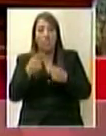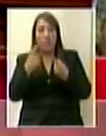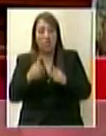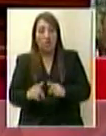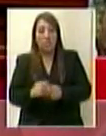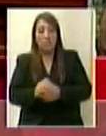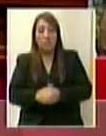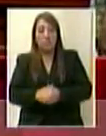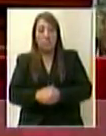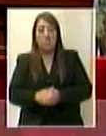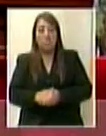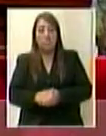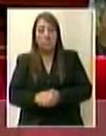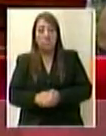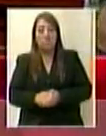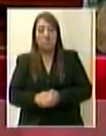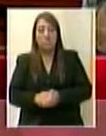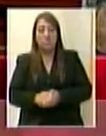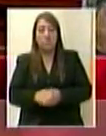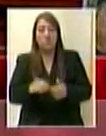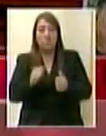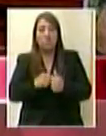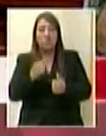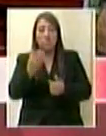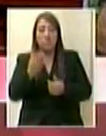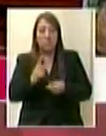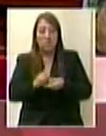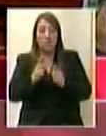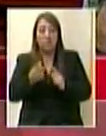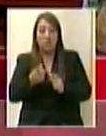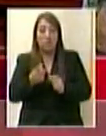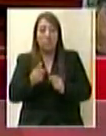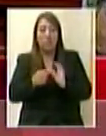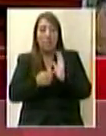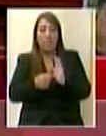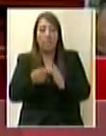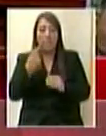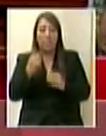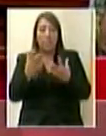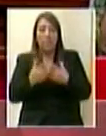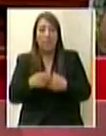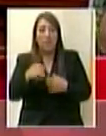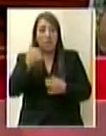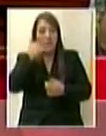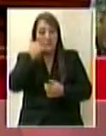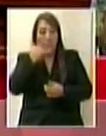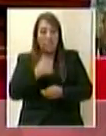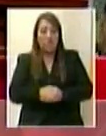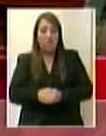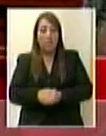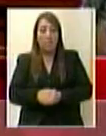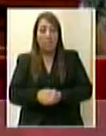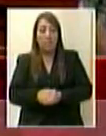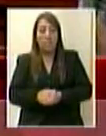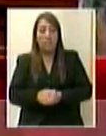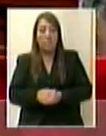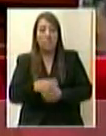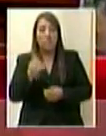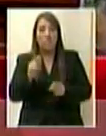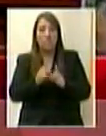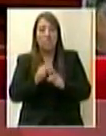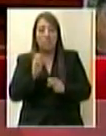decisión respecto a la solicitud de renovación presentada por la empresa telefónica Asimismo